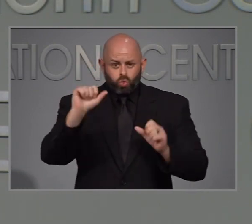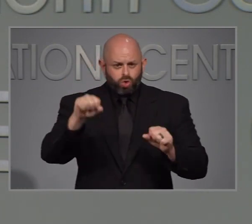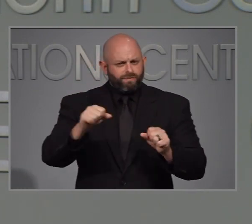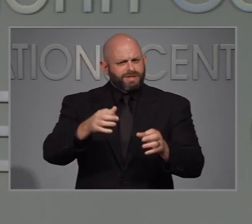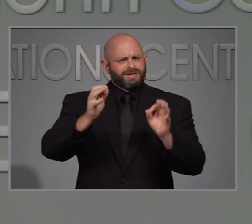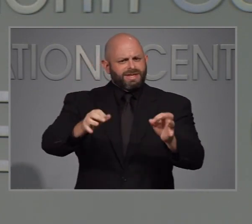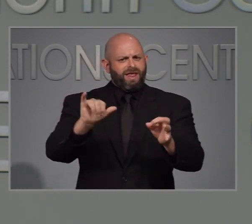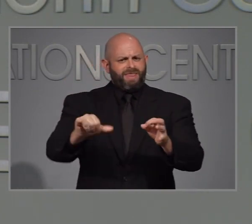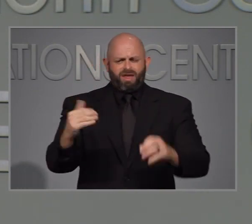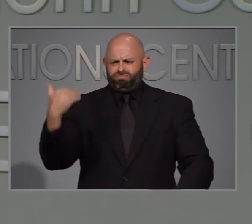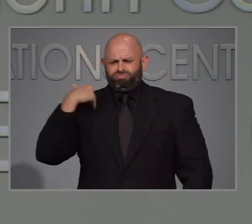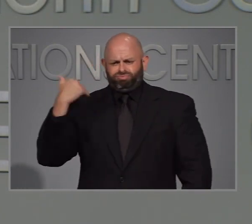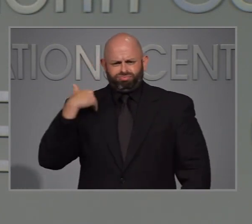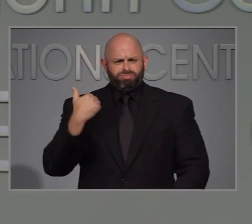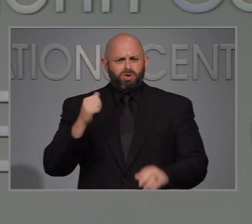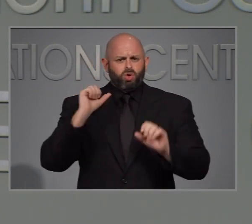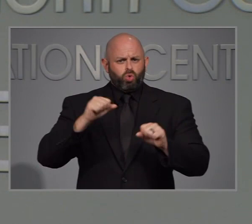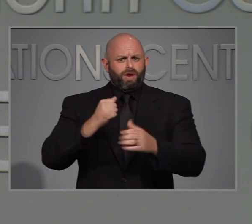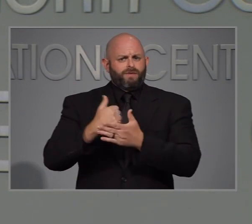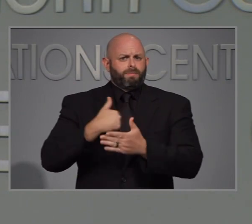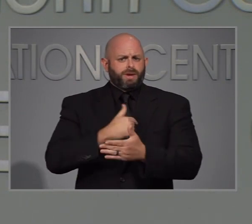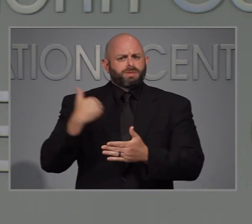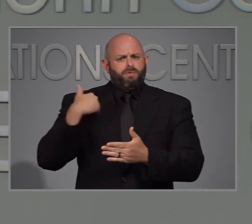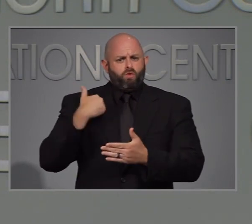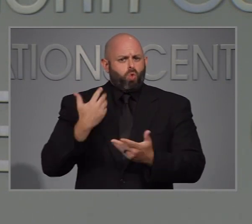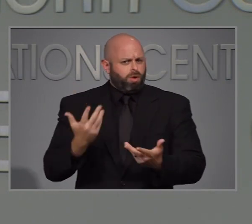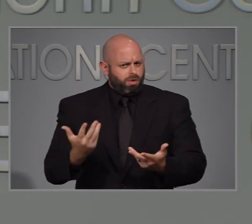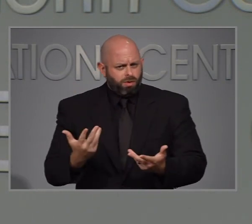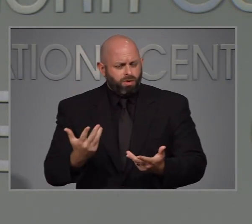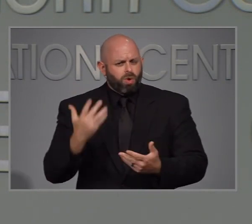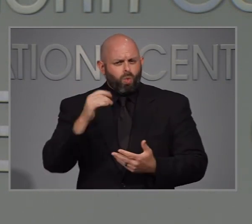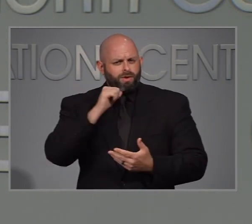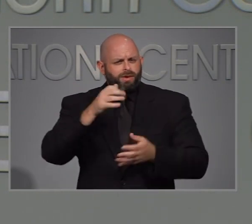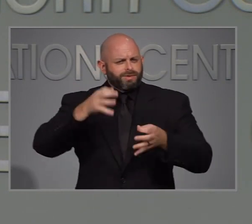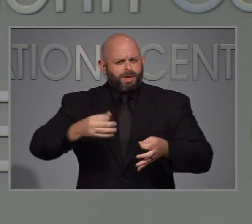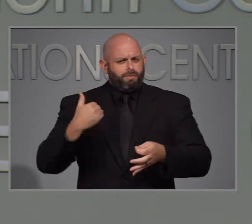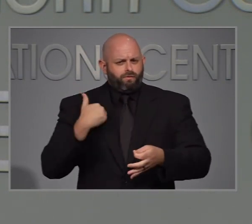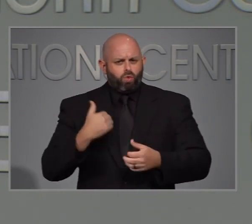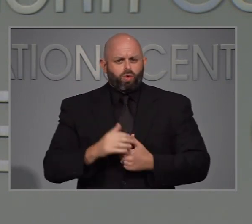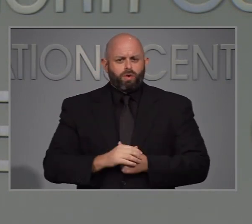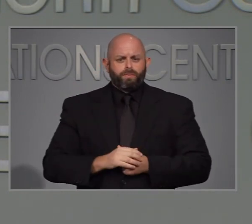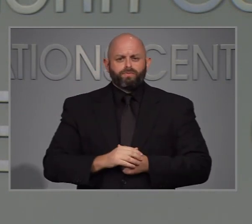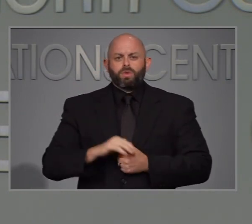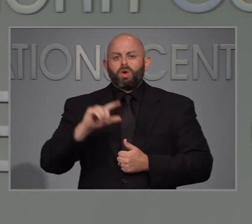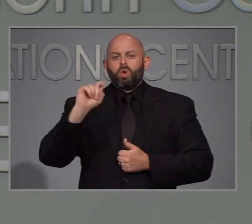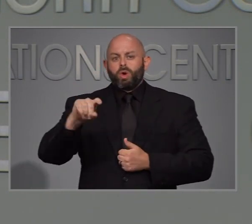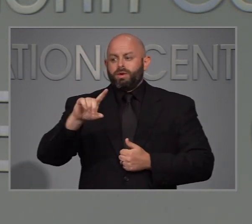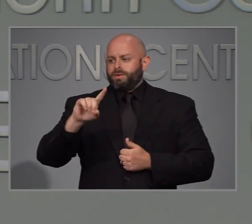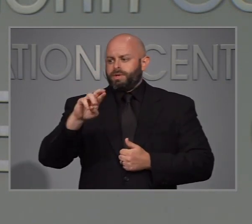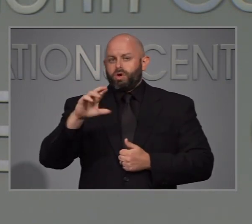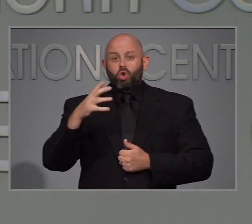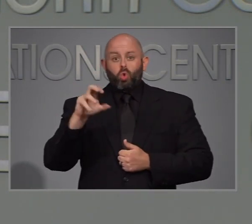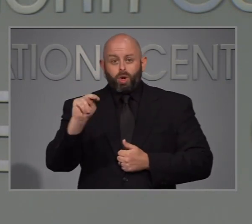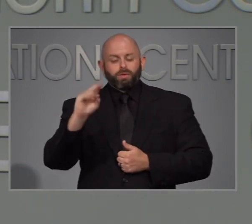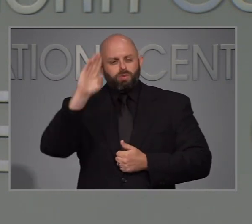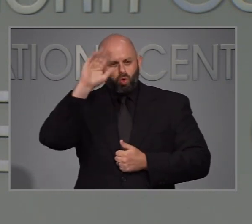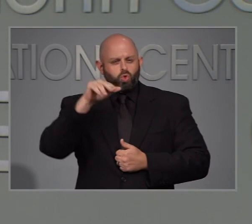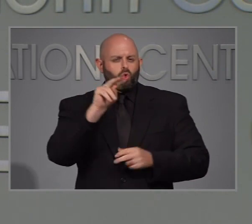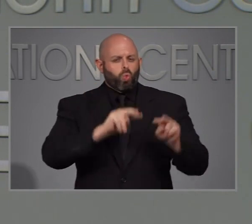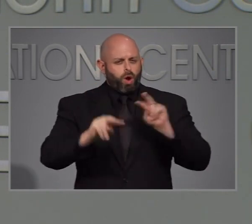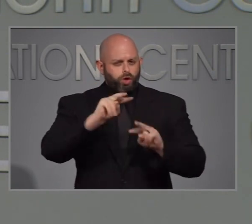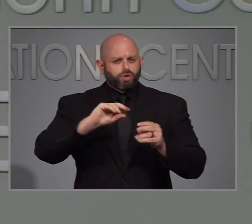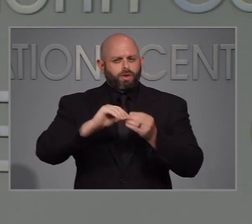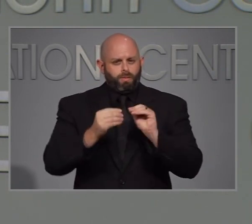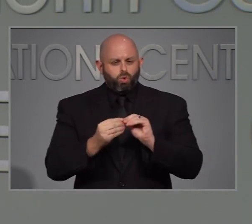opinión? Para que en Carolina del Norte tal vez hubiéramos evitado casos. Y luego para la doctora Cohen, sé que están rastreando